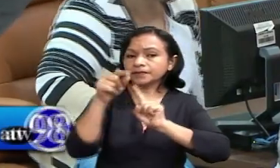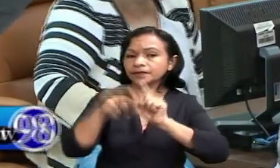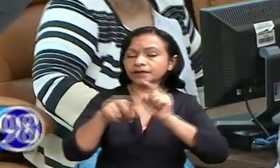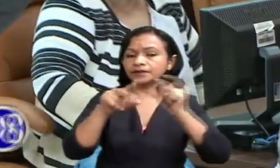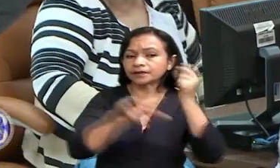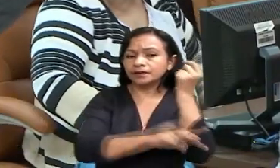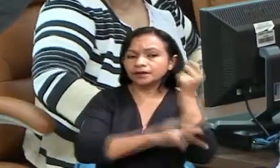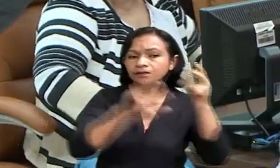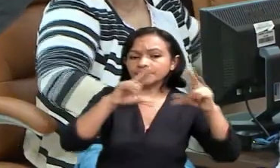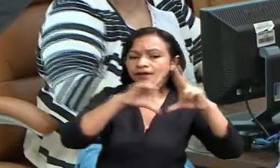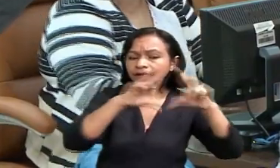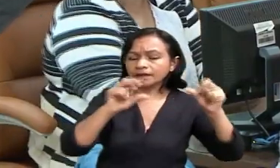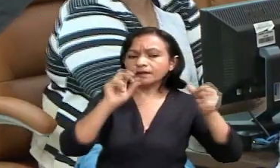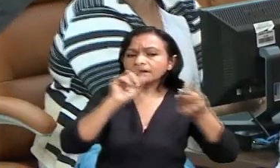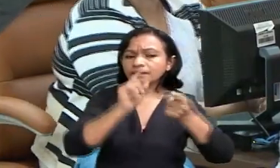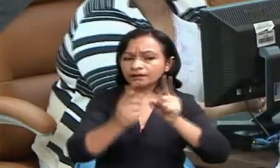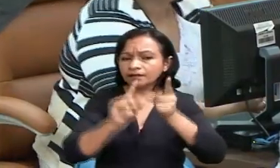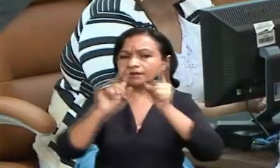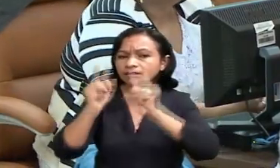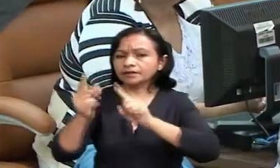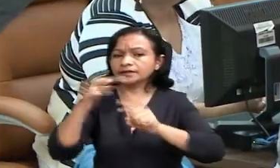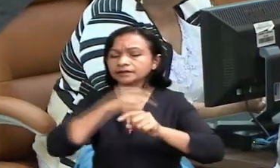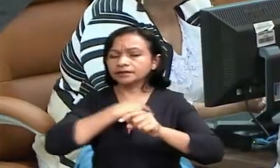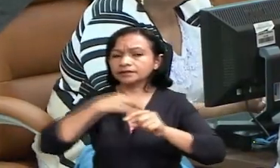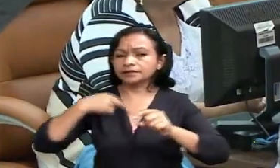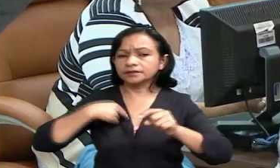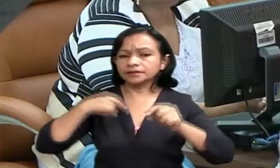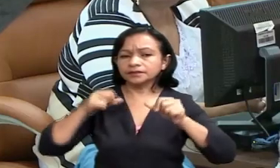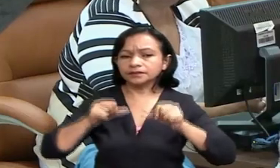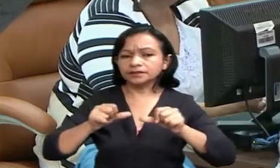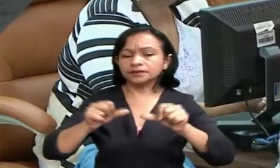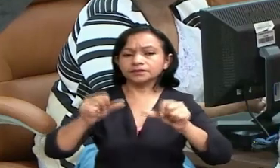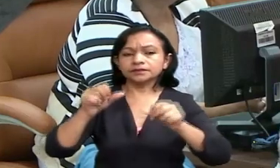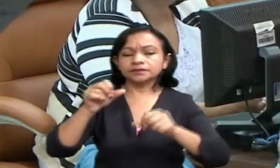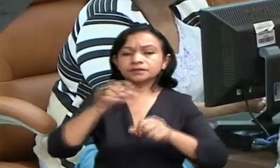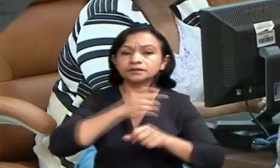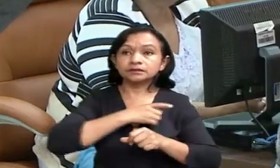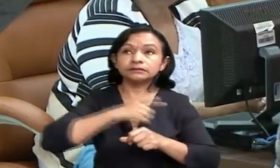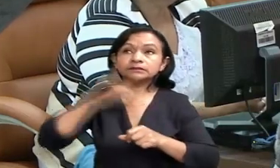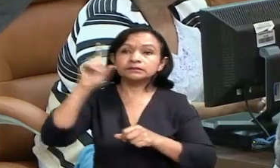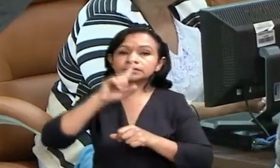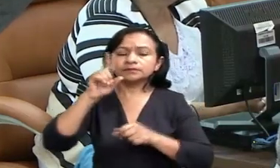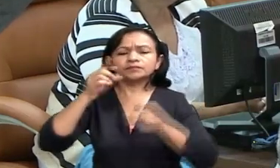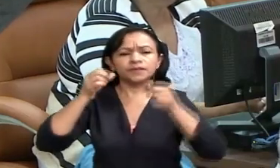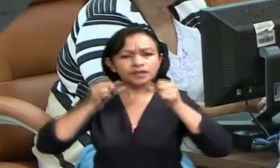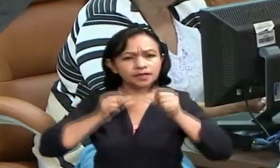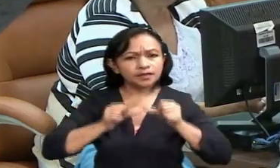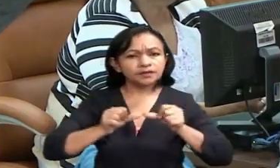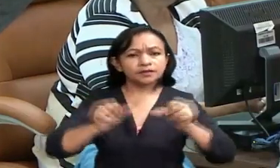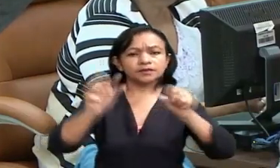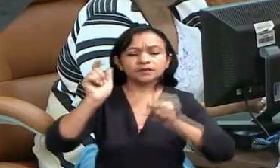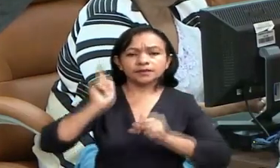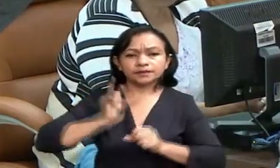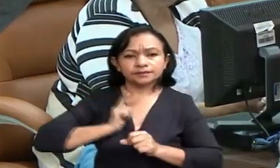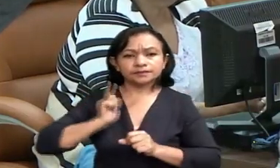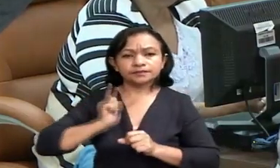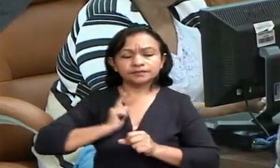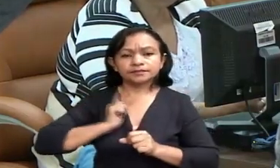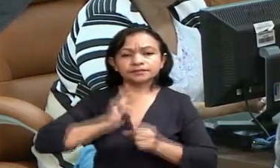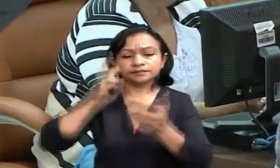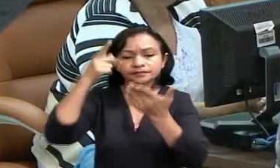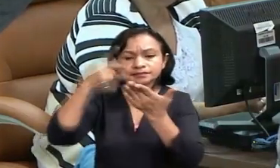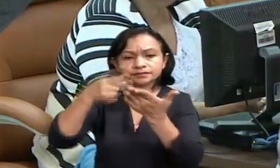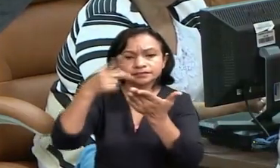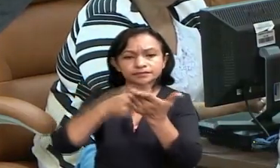y que están y han estado, y si Dios nos los permite, seguirán estando en el